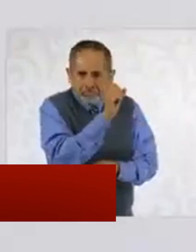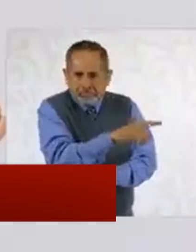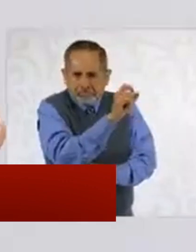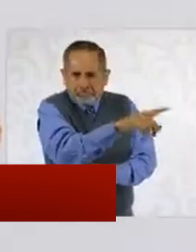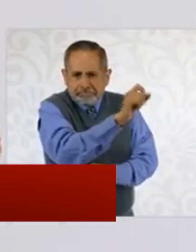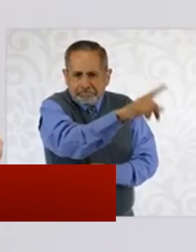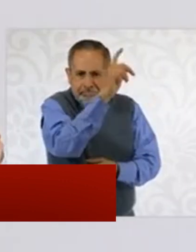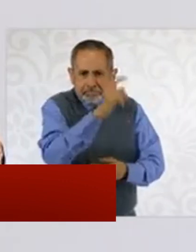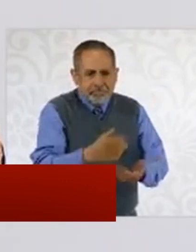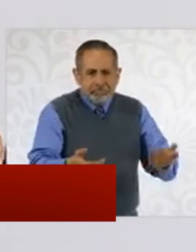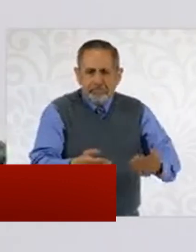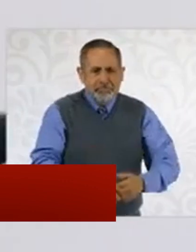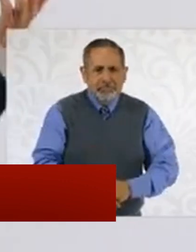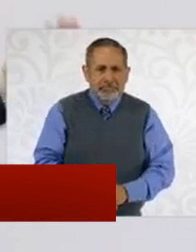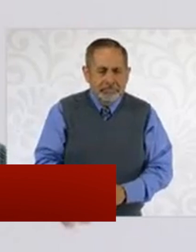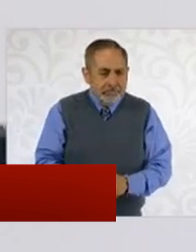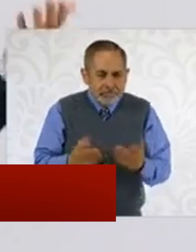lo mismo.